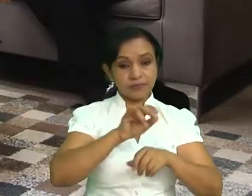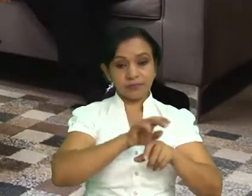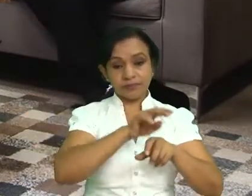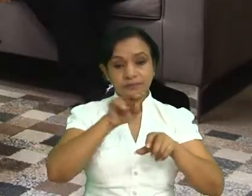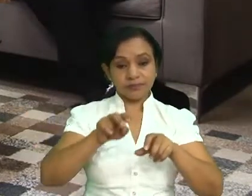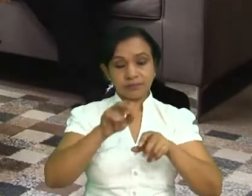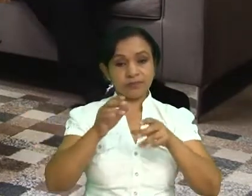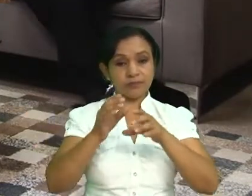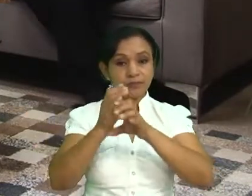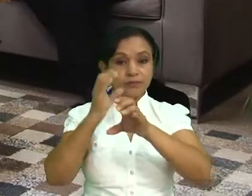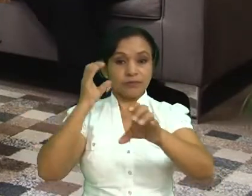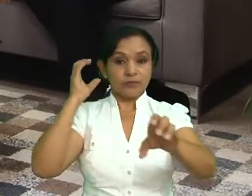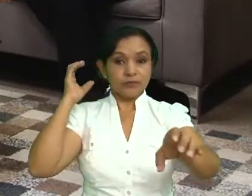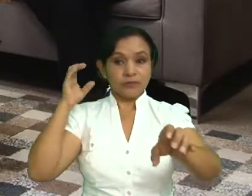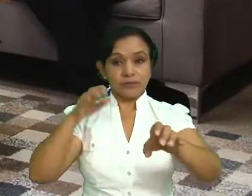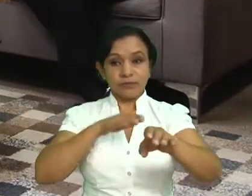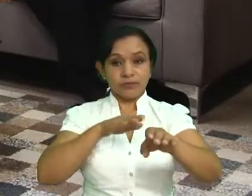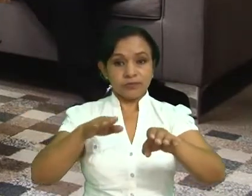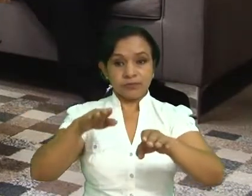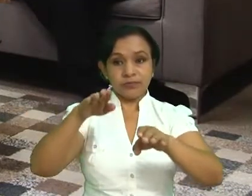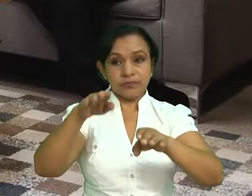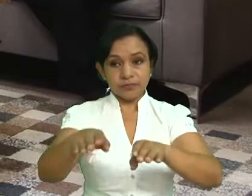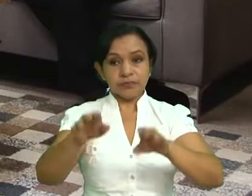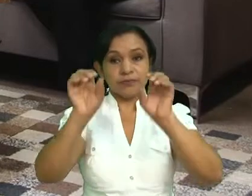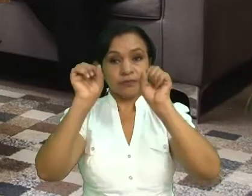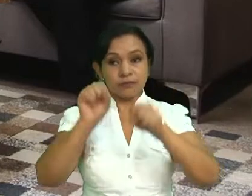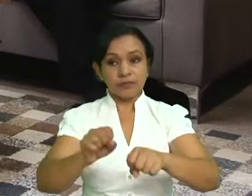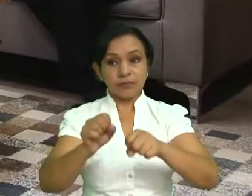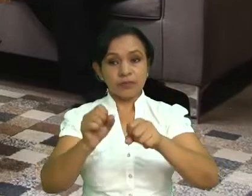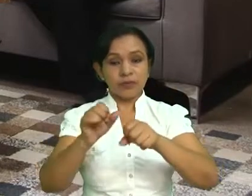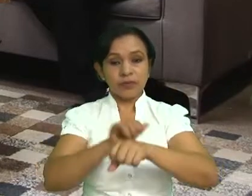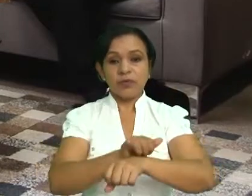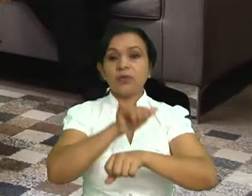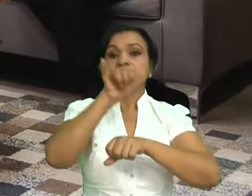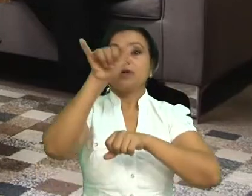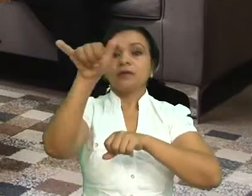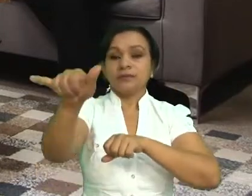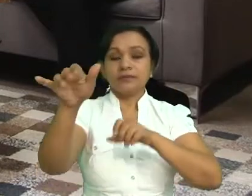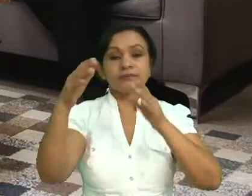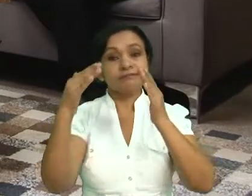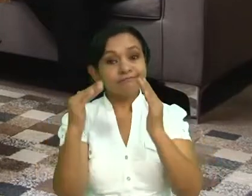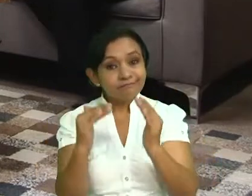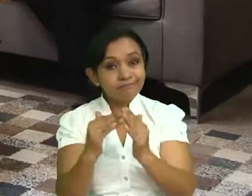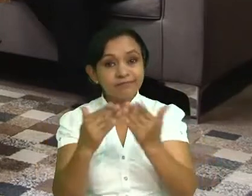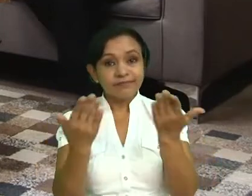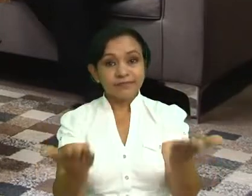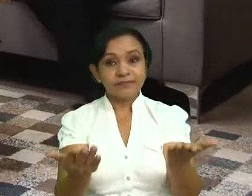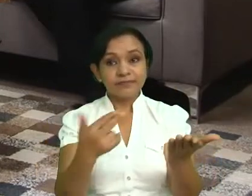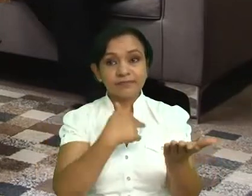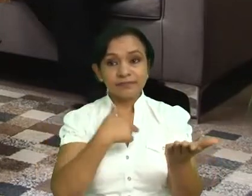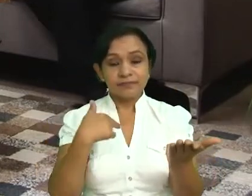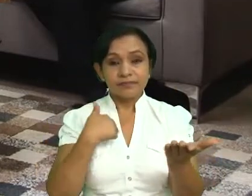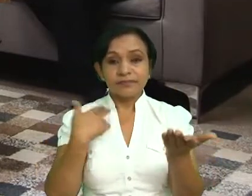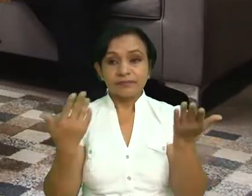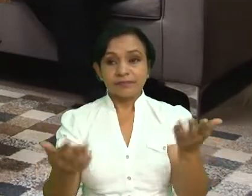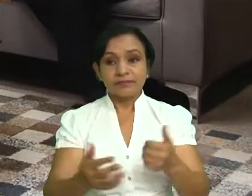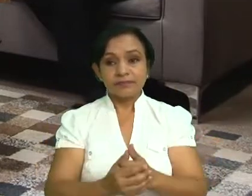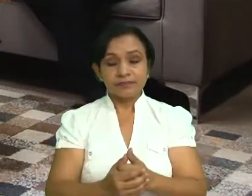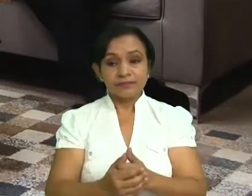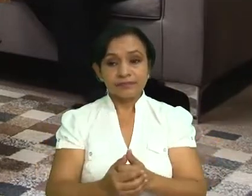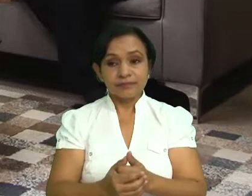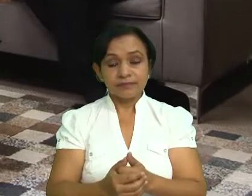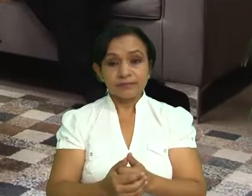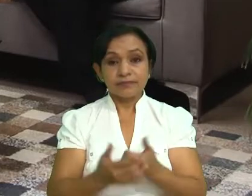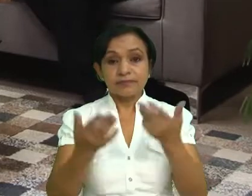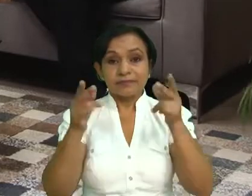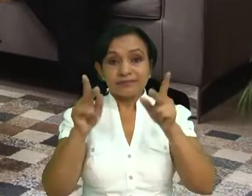en un bus hasta llegar a un lugar donde ellos puedan tomar un avión y regresar a su casa. Entonces, eso está ocurriendo. Entonces,